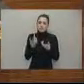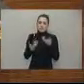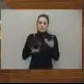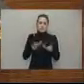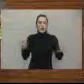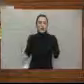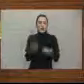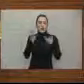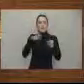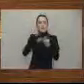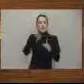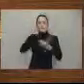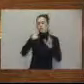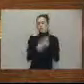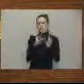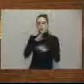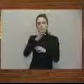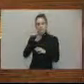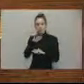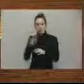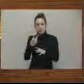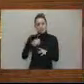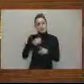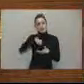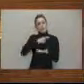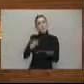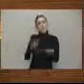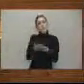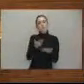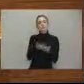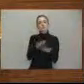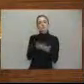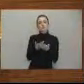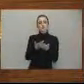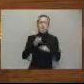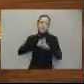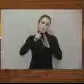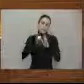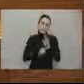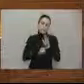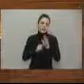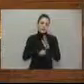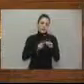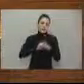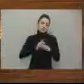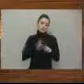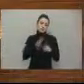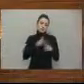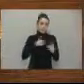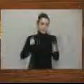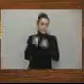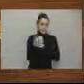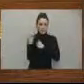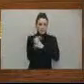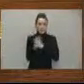del consorcio. Proponíamos una serie de medidas, de propuestas concretas con carácter prioritario, sin perjuicio de que se puedan llegar